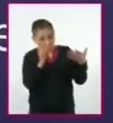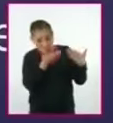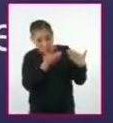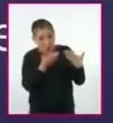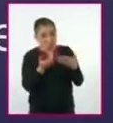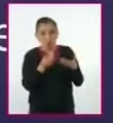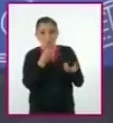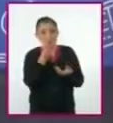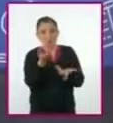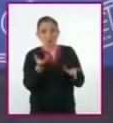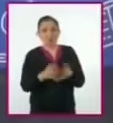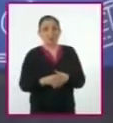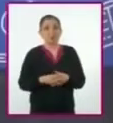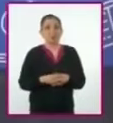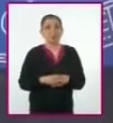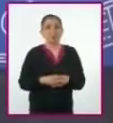vista.